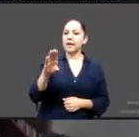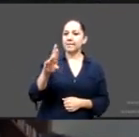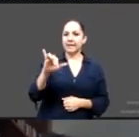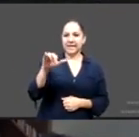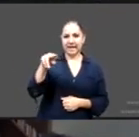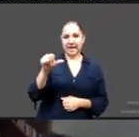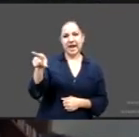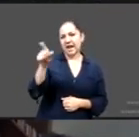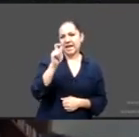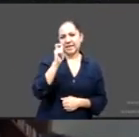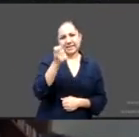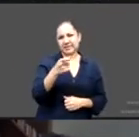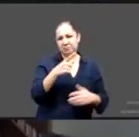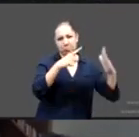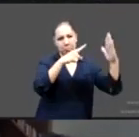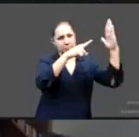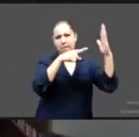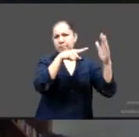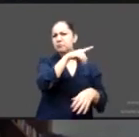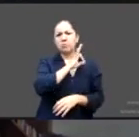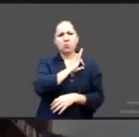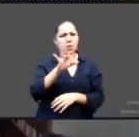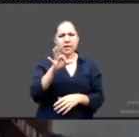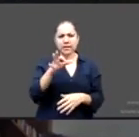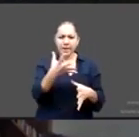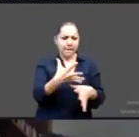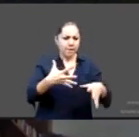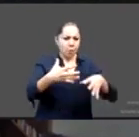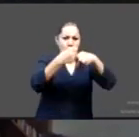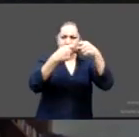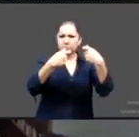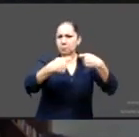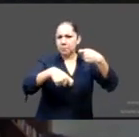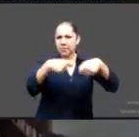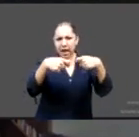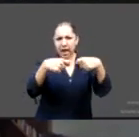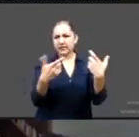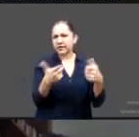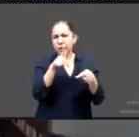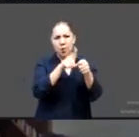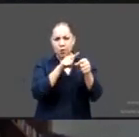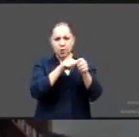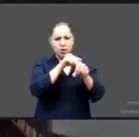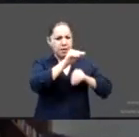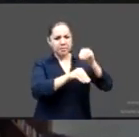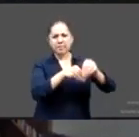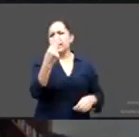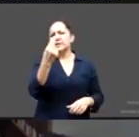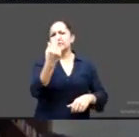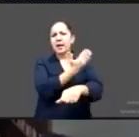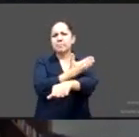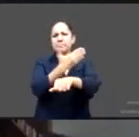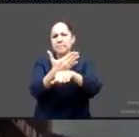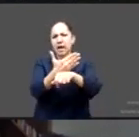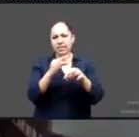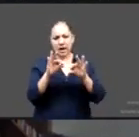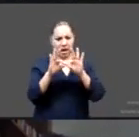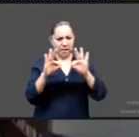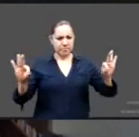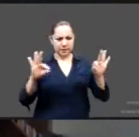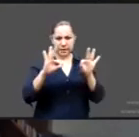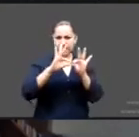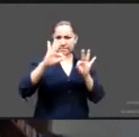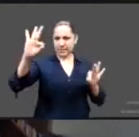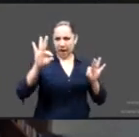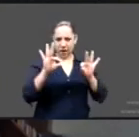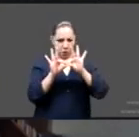sencillos de hacer, con bolsas de plástico, de colores. Solo necesitan unos cuantos palos de madera. Son sencillos de elaborar, pero llevan